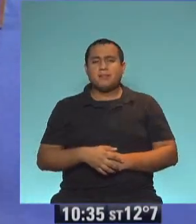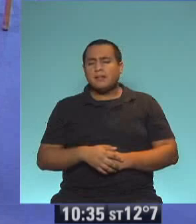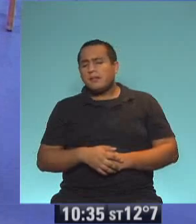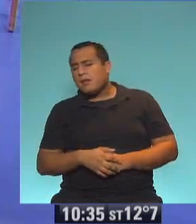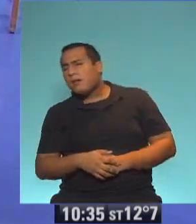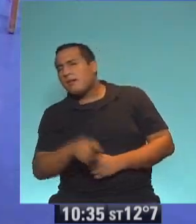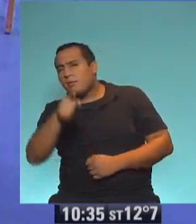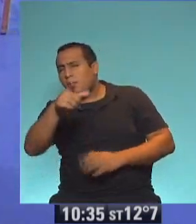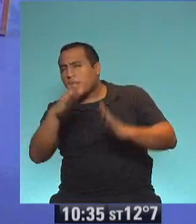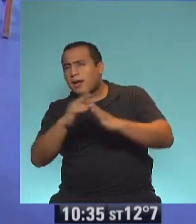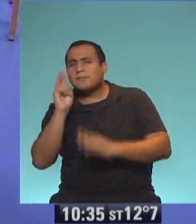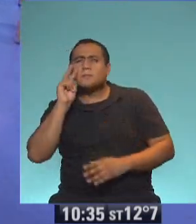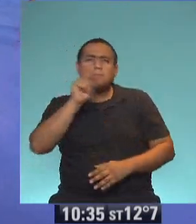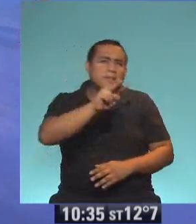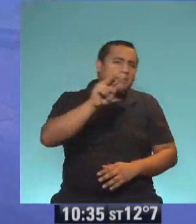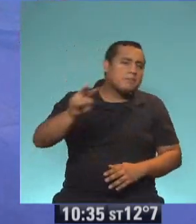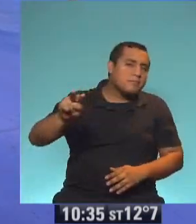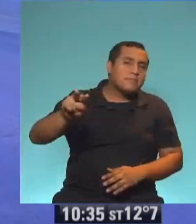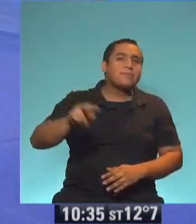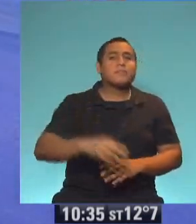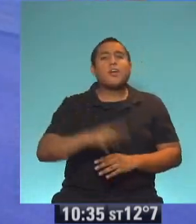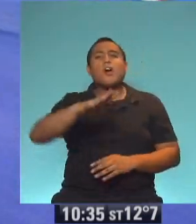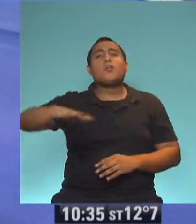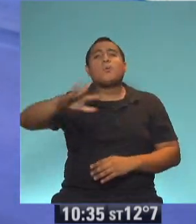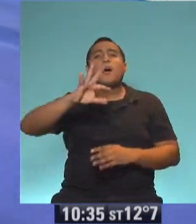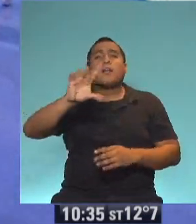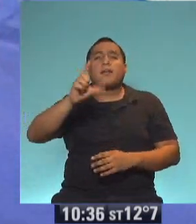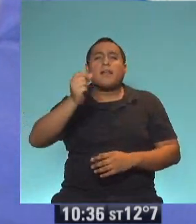¡Casas sola! ¡Hola, chicos de la Tierra!